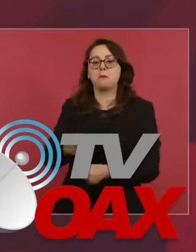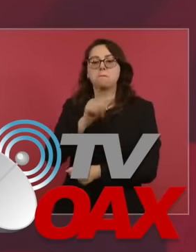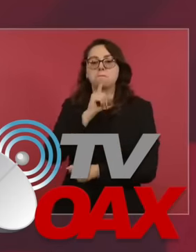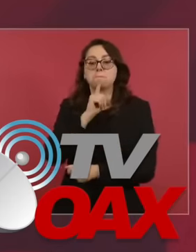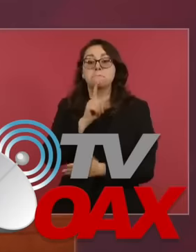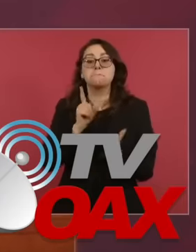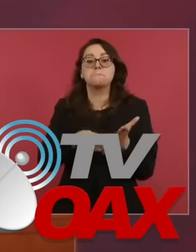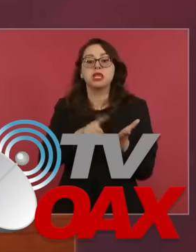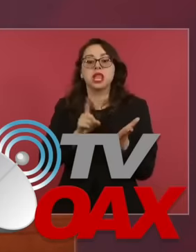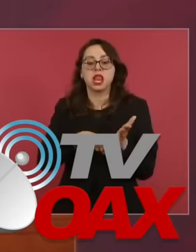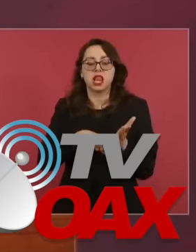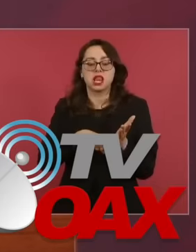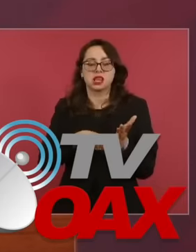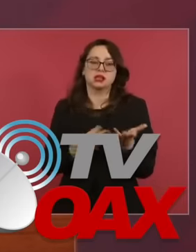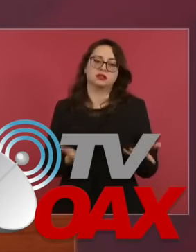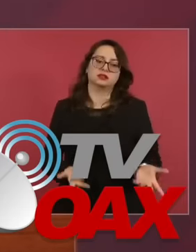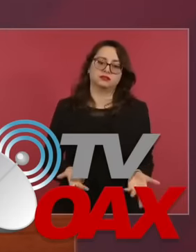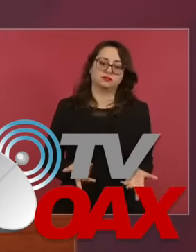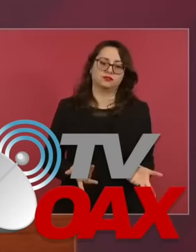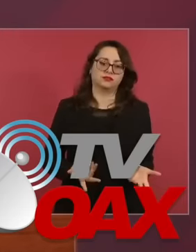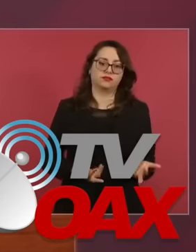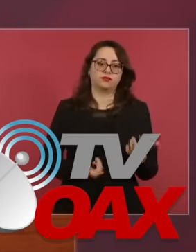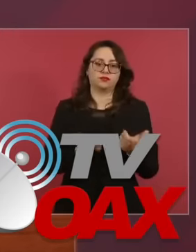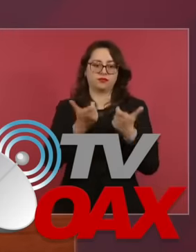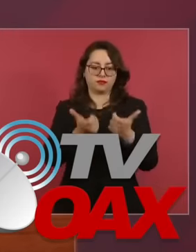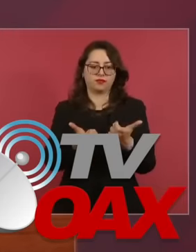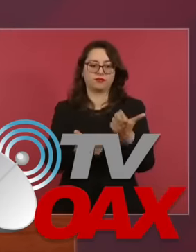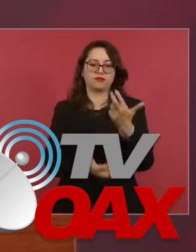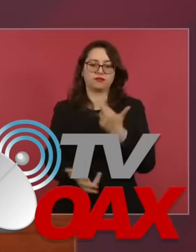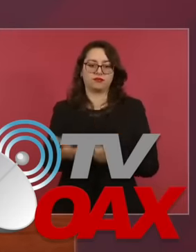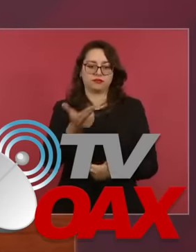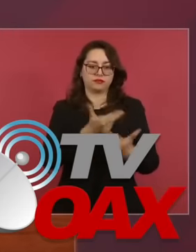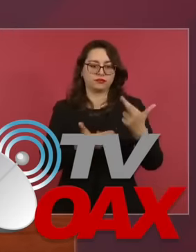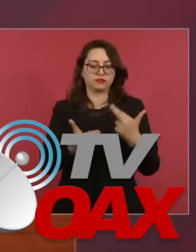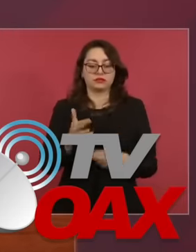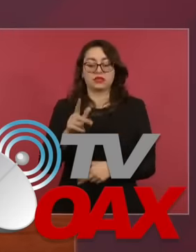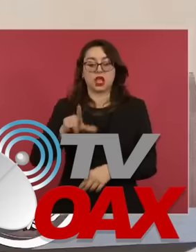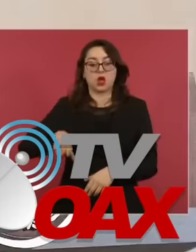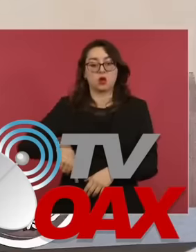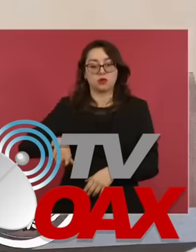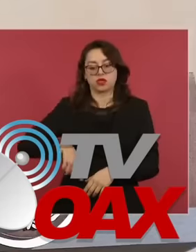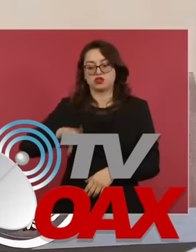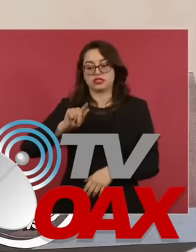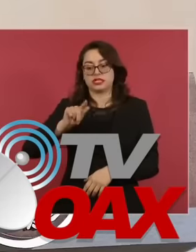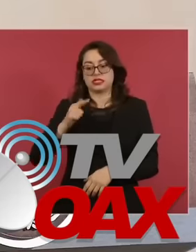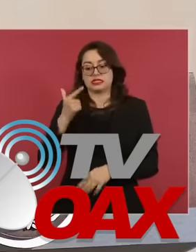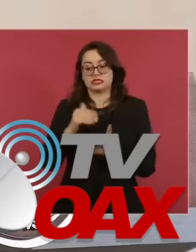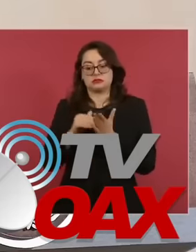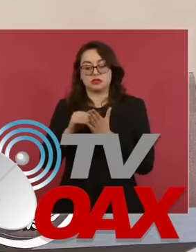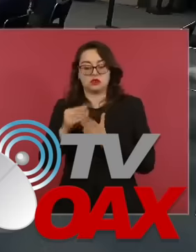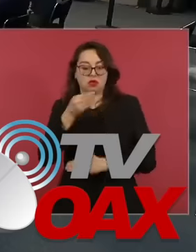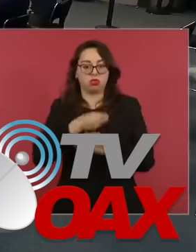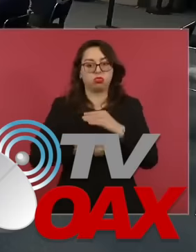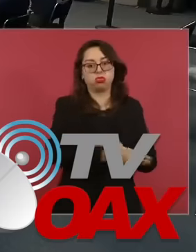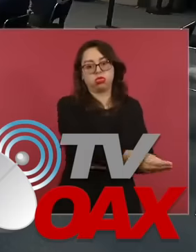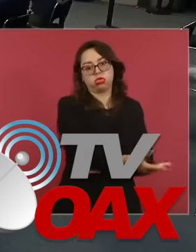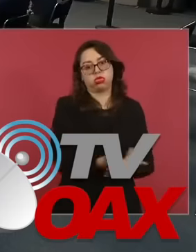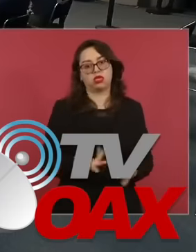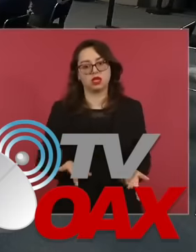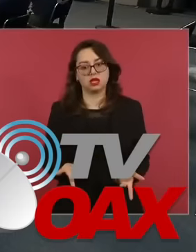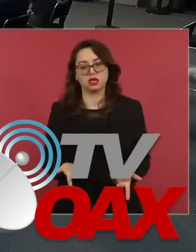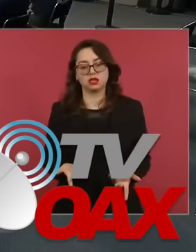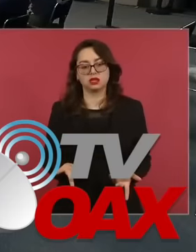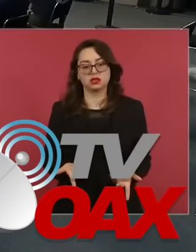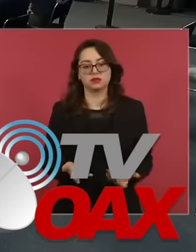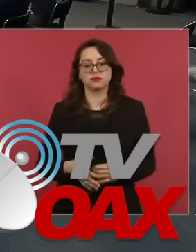en 1,000 millones y todavía le devolvieron en efectivo 77 millones a la empresa. Secretaria, ¿y qué dice